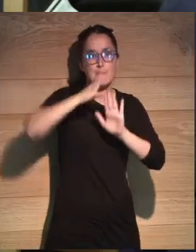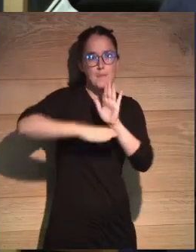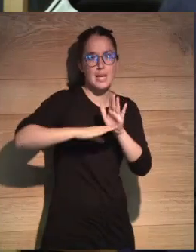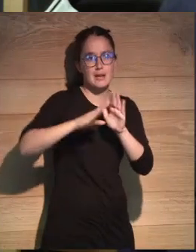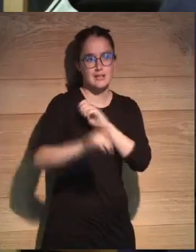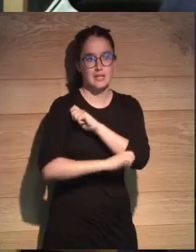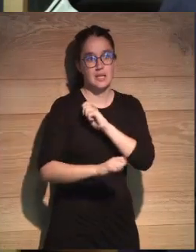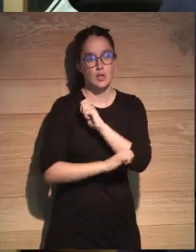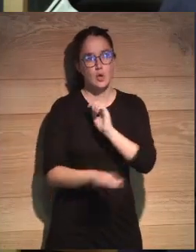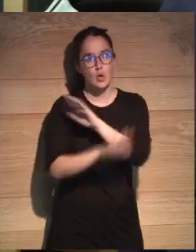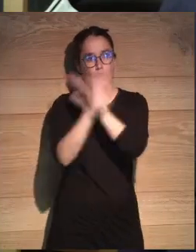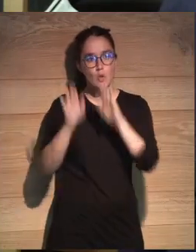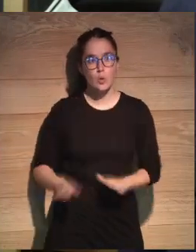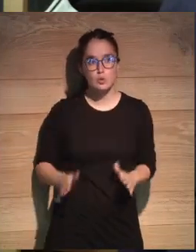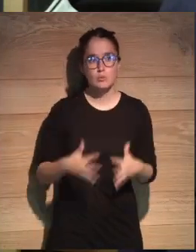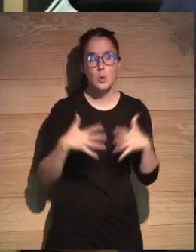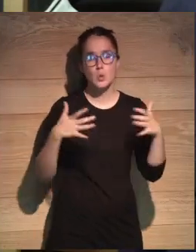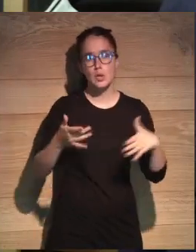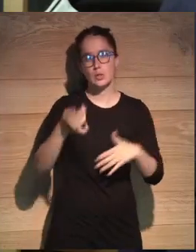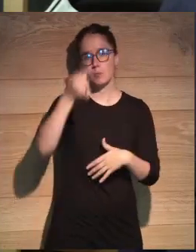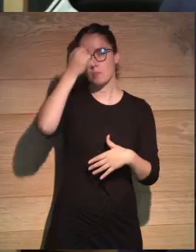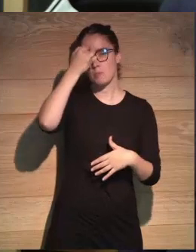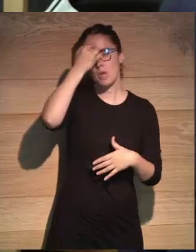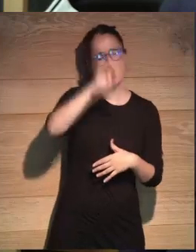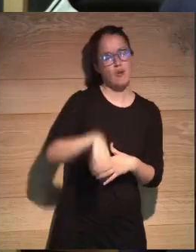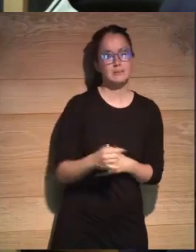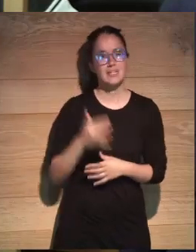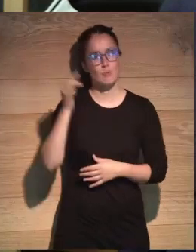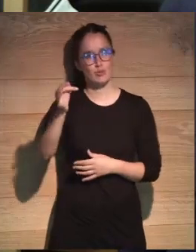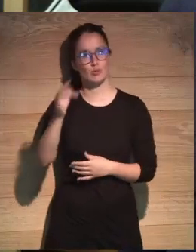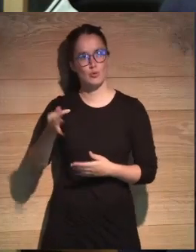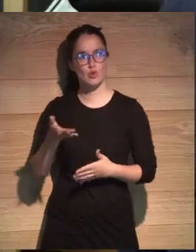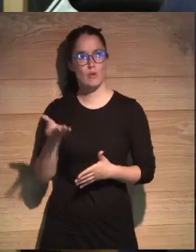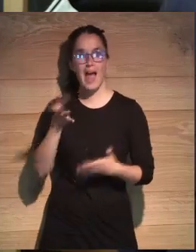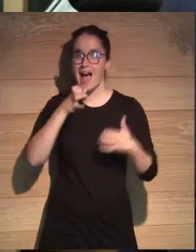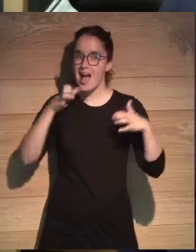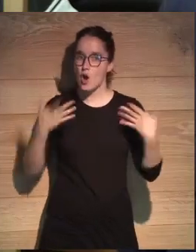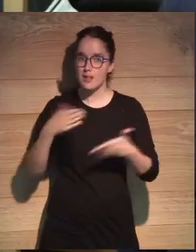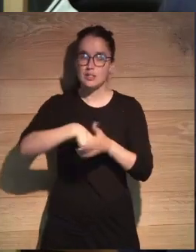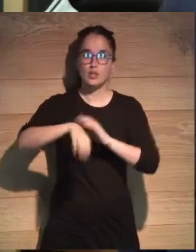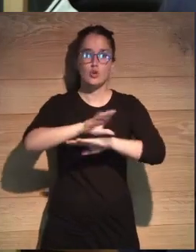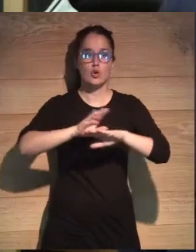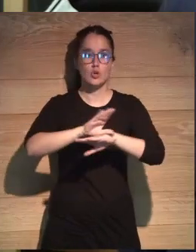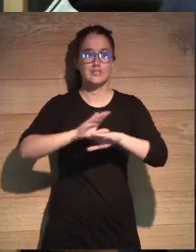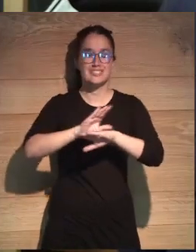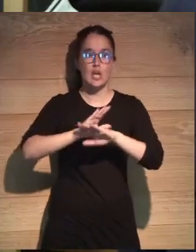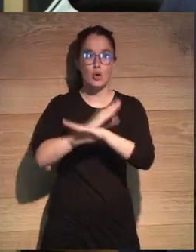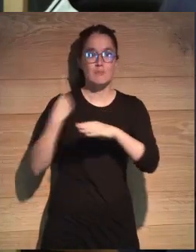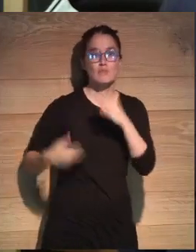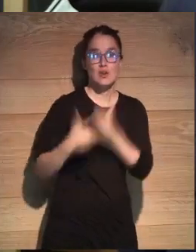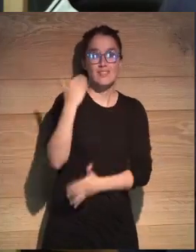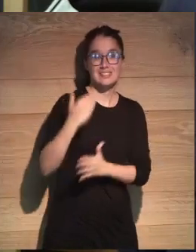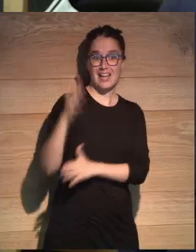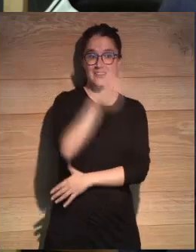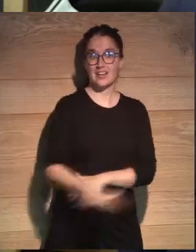Y lo último, con una nota no melancólica sino optimista, tengo la suerte de formar parte del Consejo de National Geographic